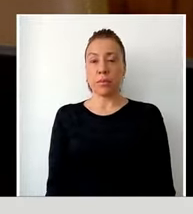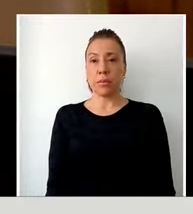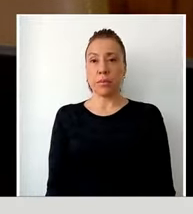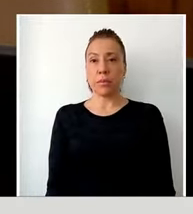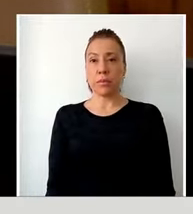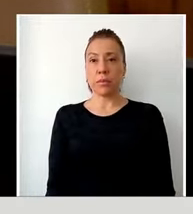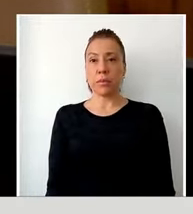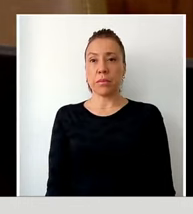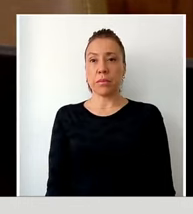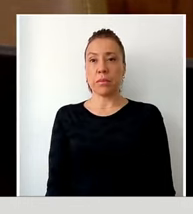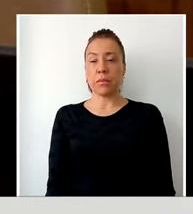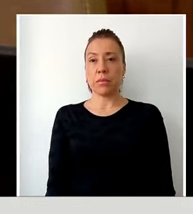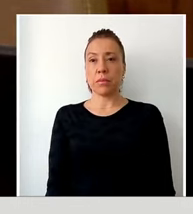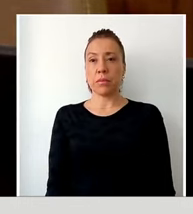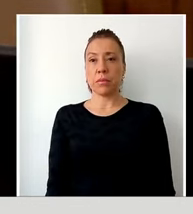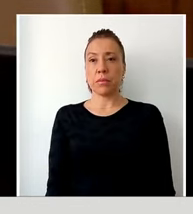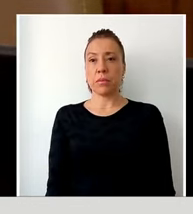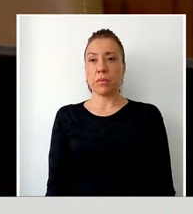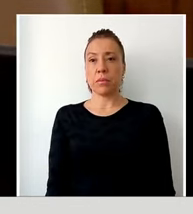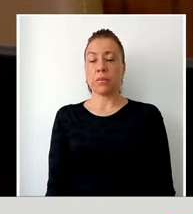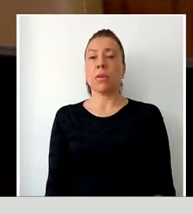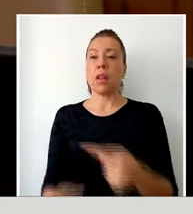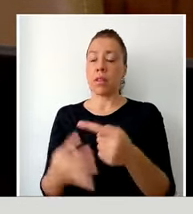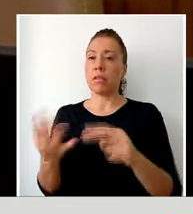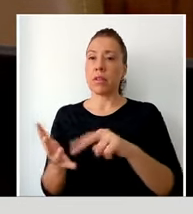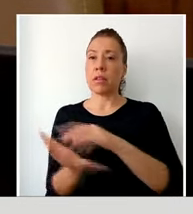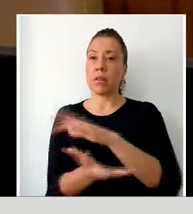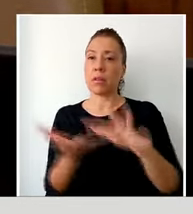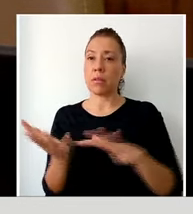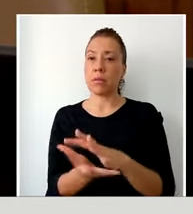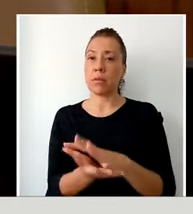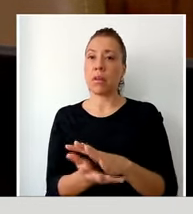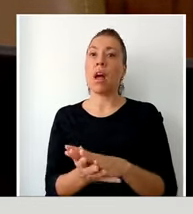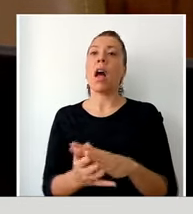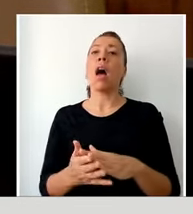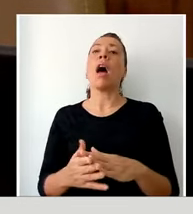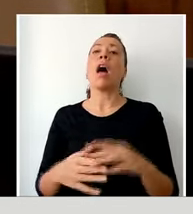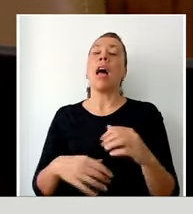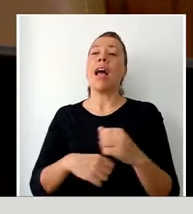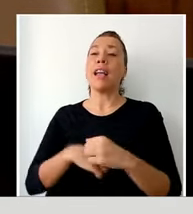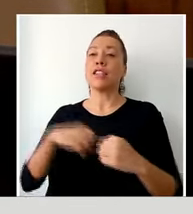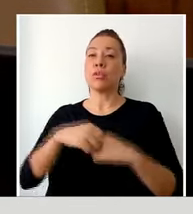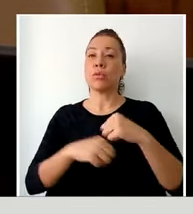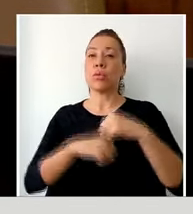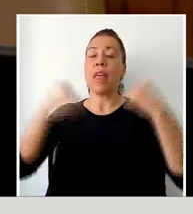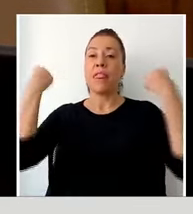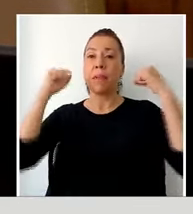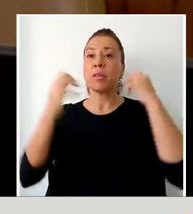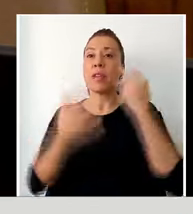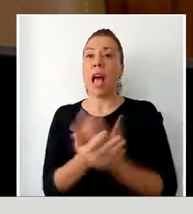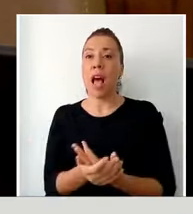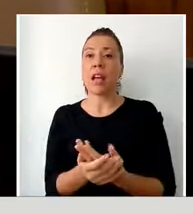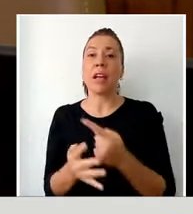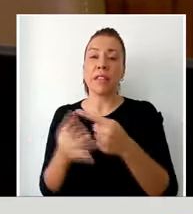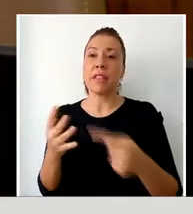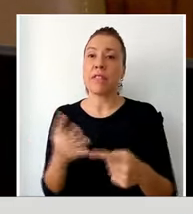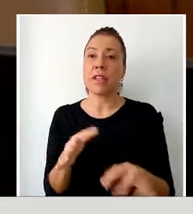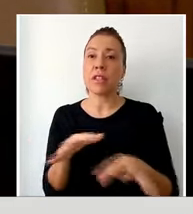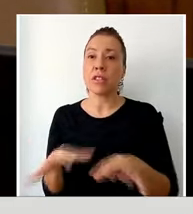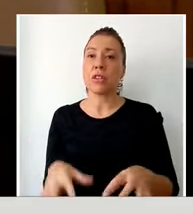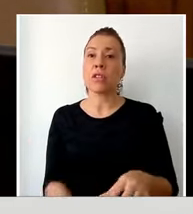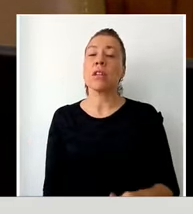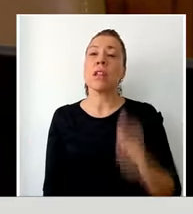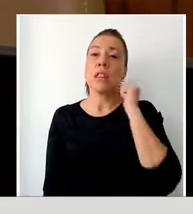es parte de una serie de complejidades que la estructura deportiva posee en Sí con una serie de instancias en el día a día donde